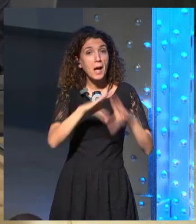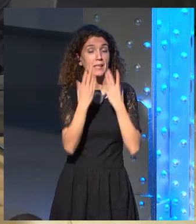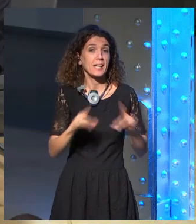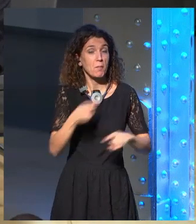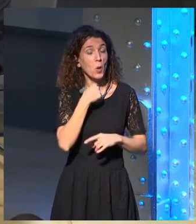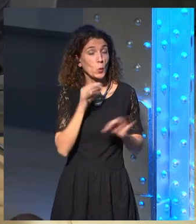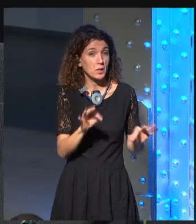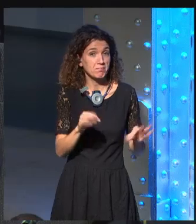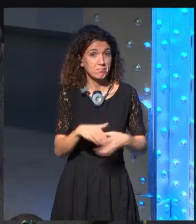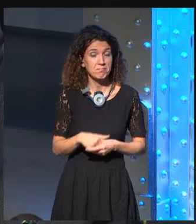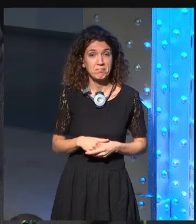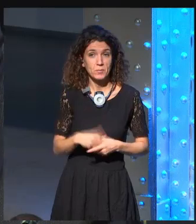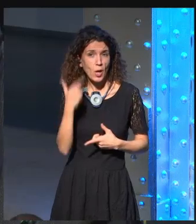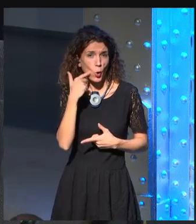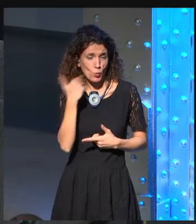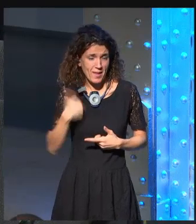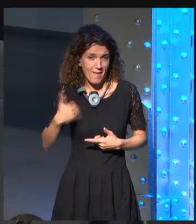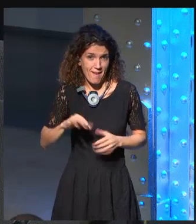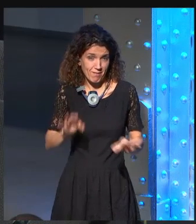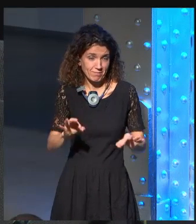Tierra. Estoy acostumbrado.